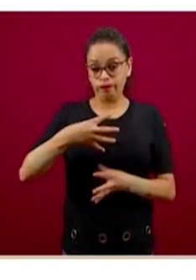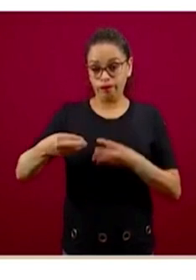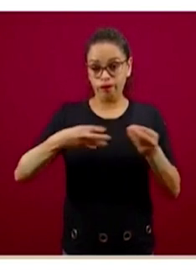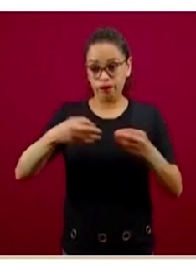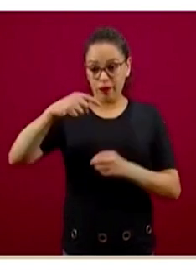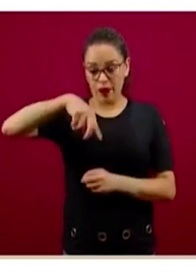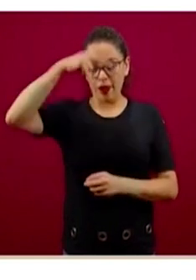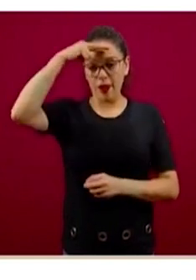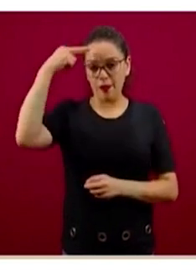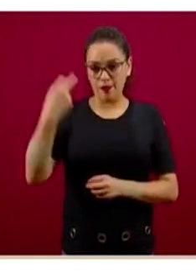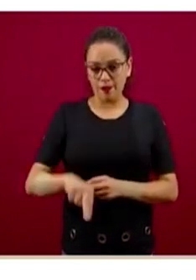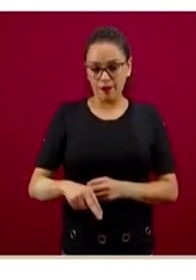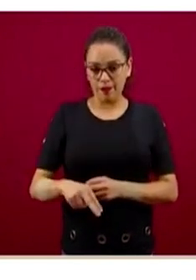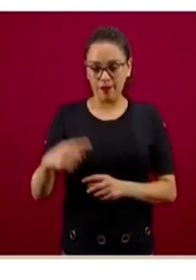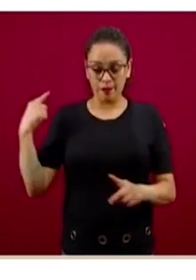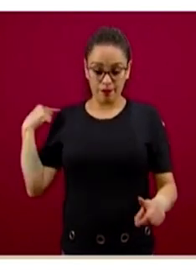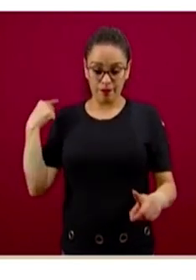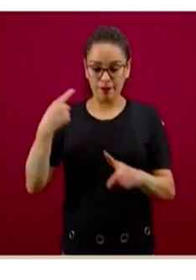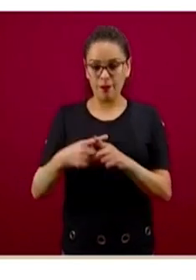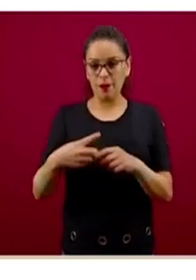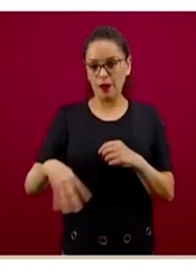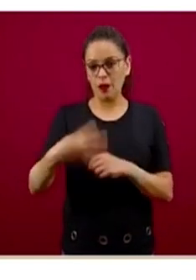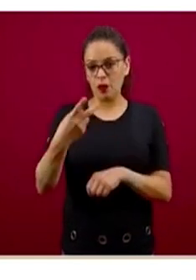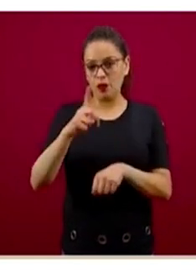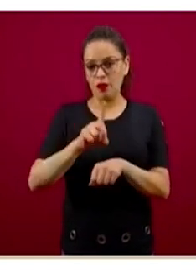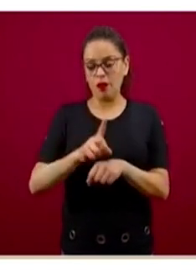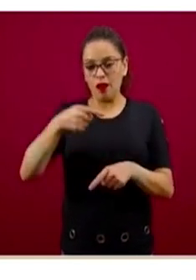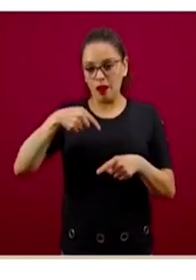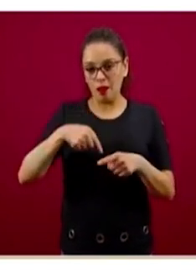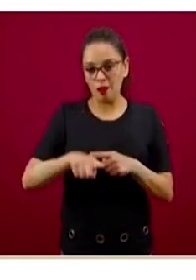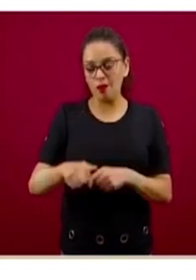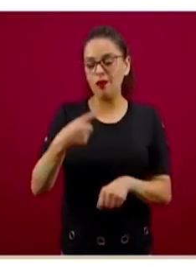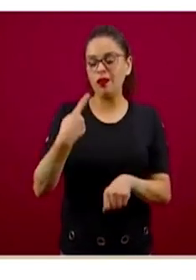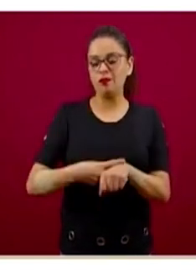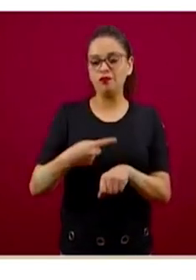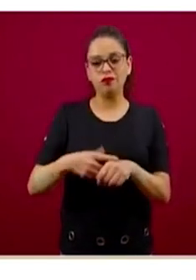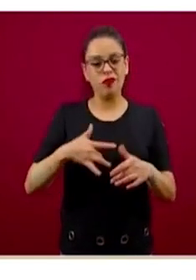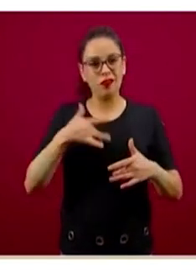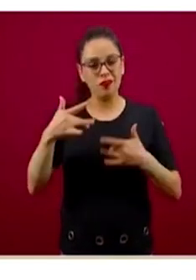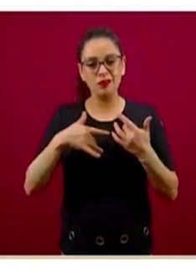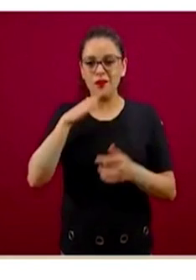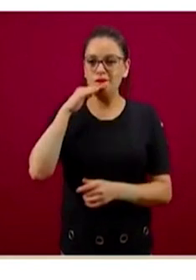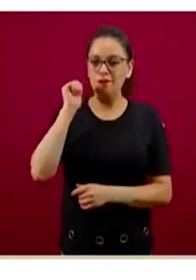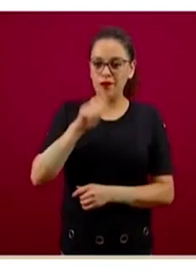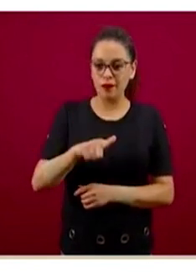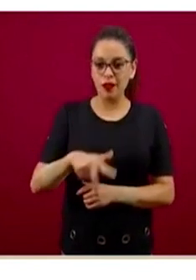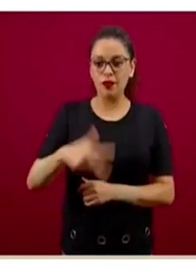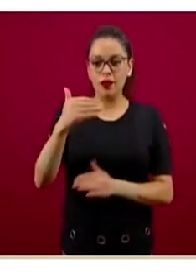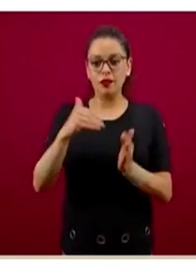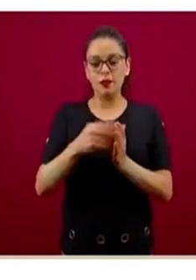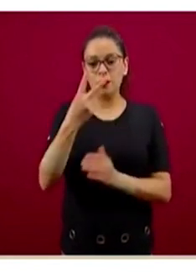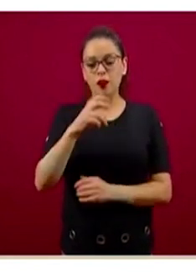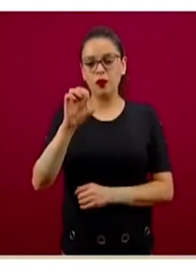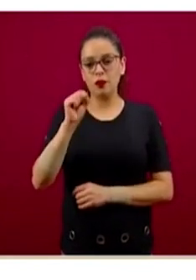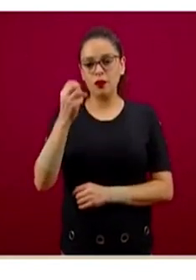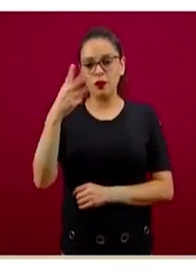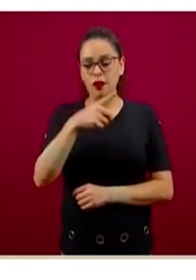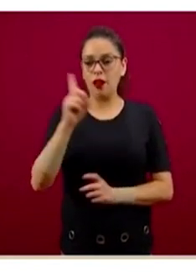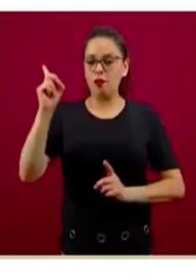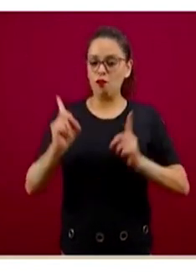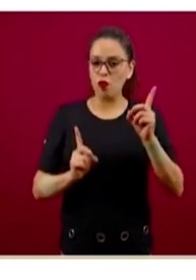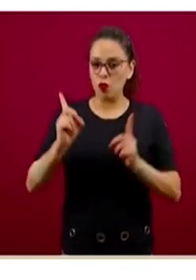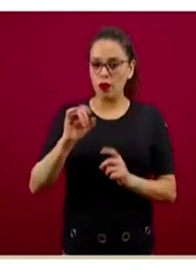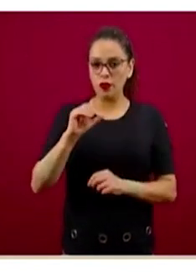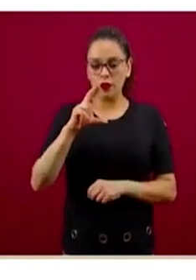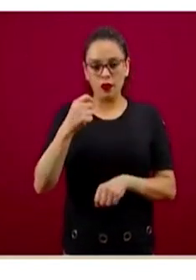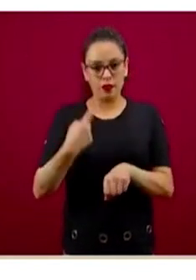que en los últimos 14 días iniciaron con la sintomatología. Tenemos 13.263 casos sospechosos todavía.